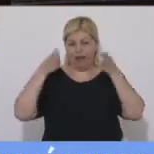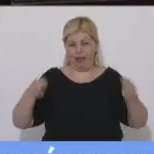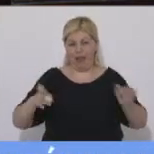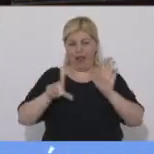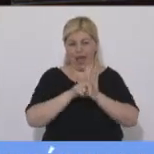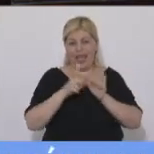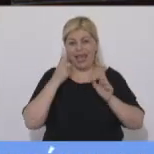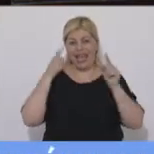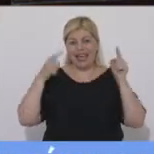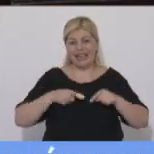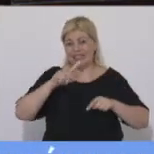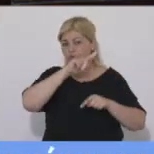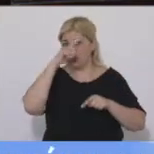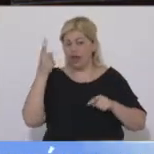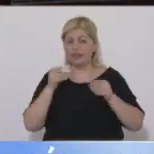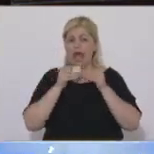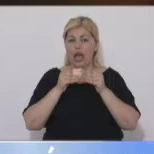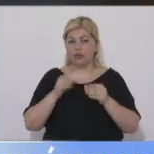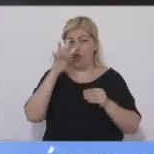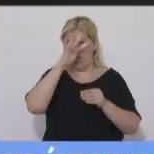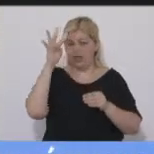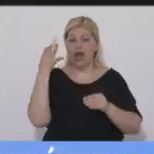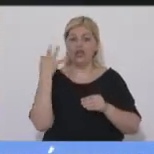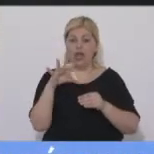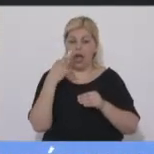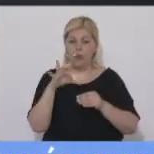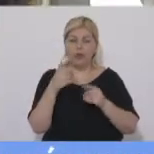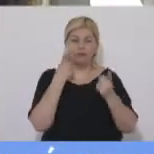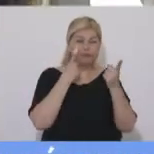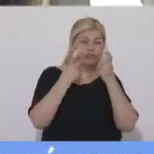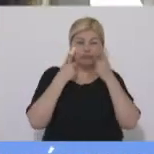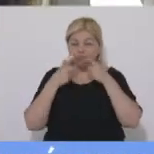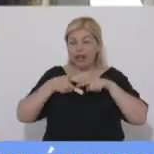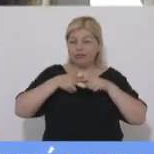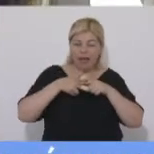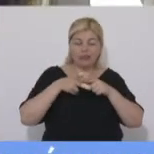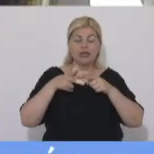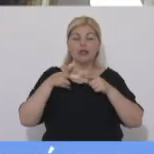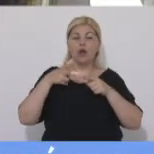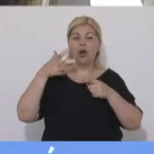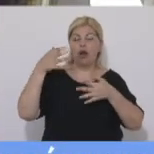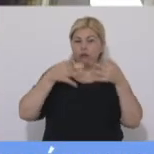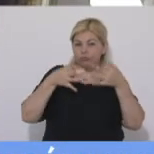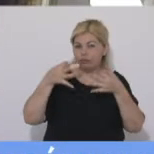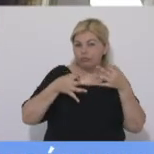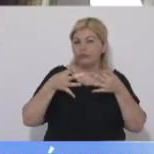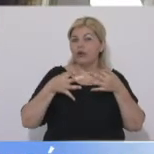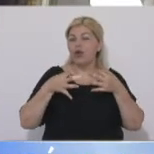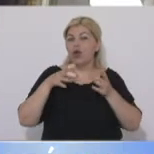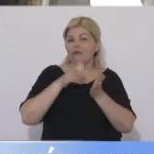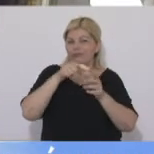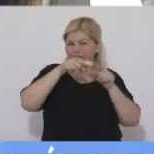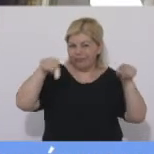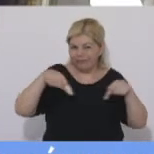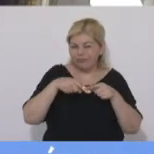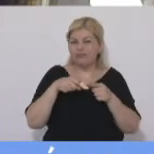Instituto Nacional de Asuntos Indígenas deberá realizar el relevamiento técnico, jurídico, catastral de la situación